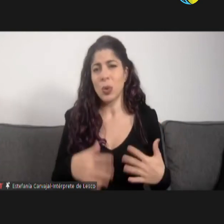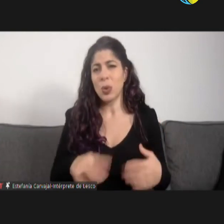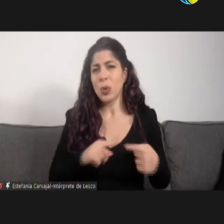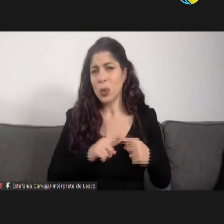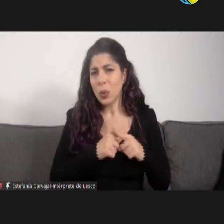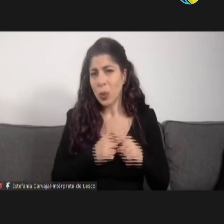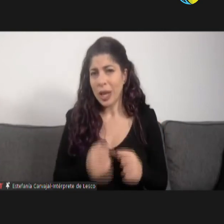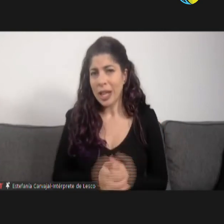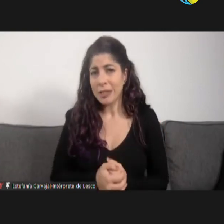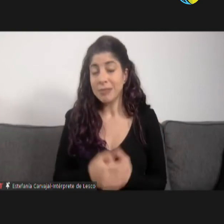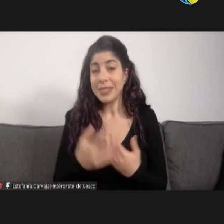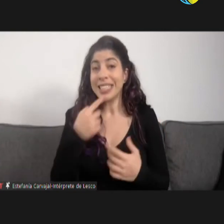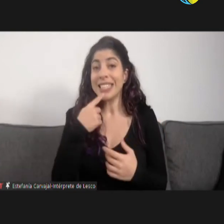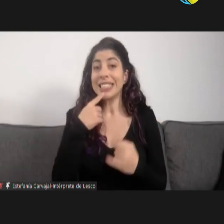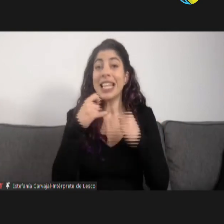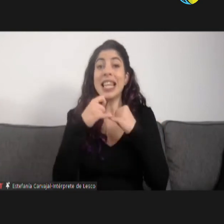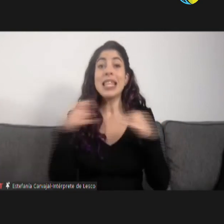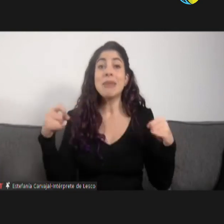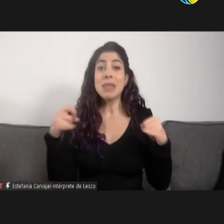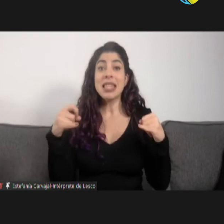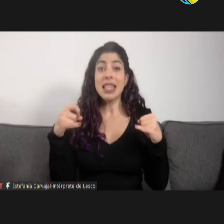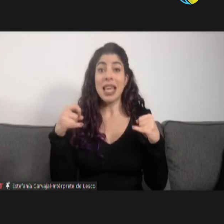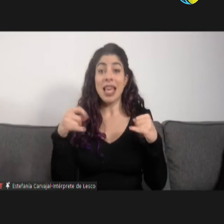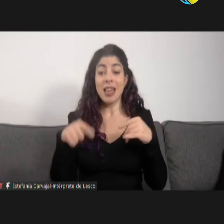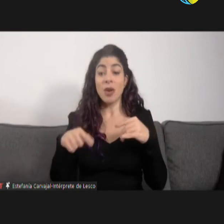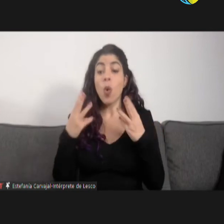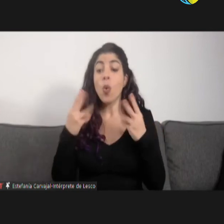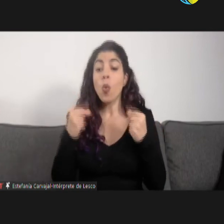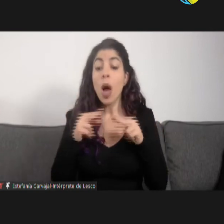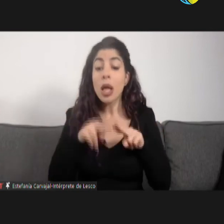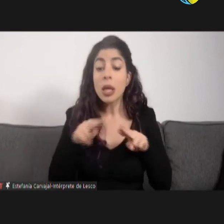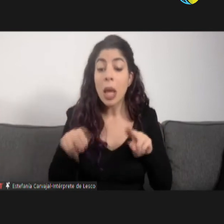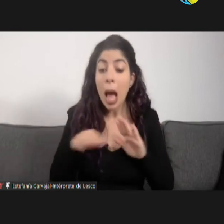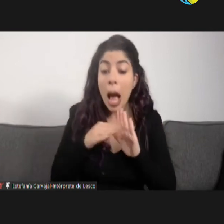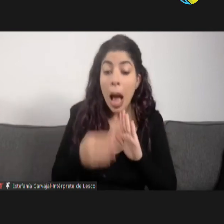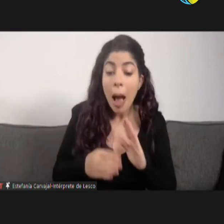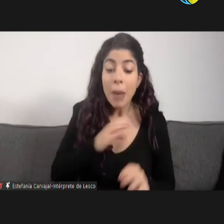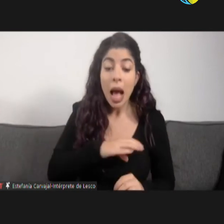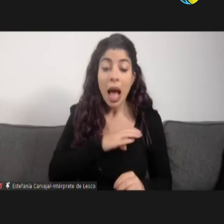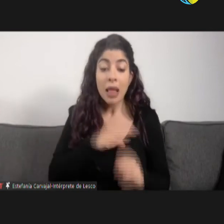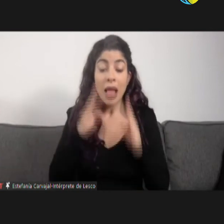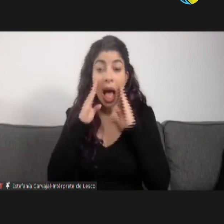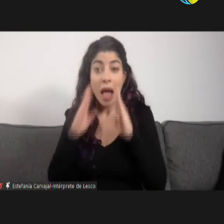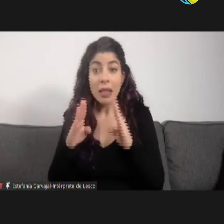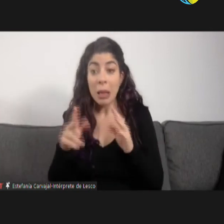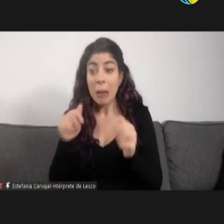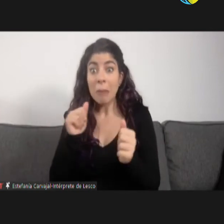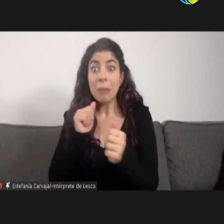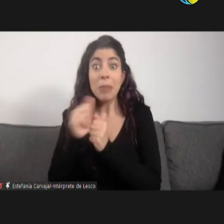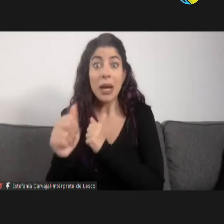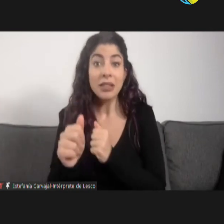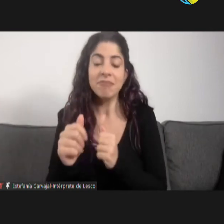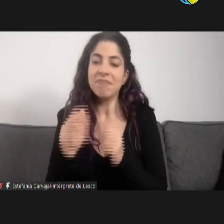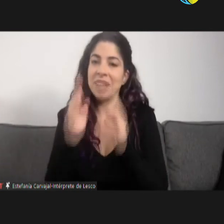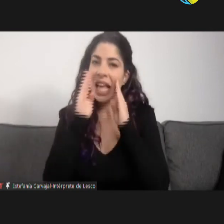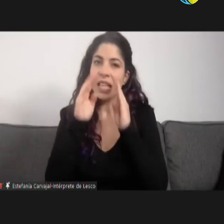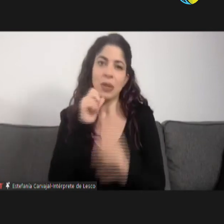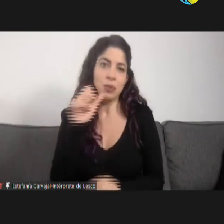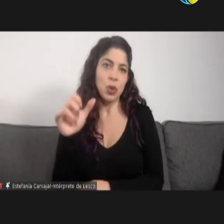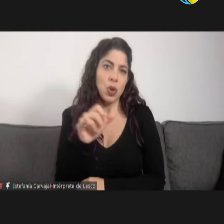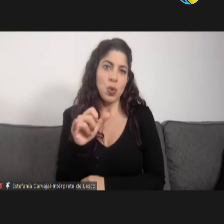Dijimos que superado el límite de capacidad de camas de calidad de atención, no será la misma para los